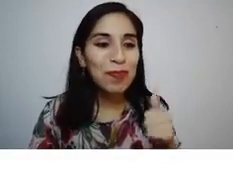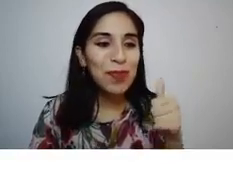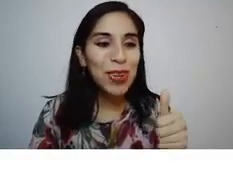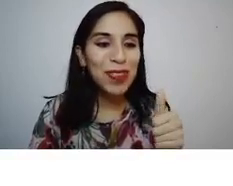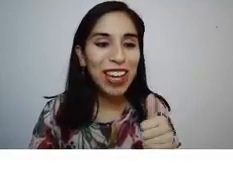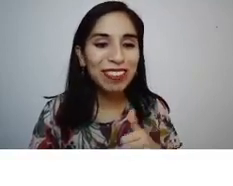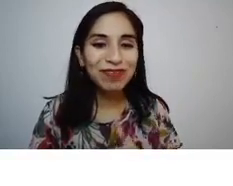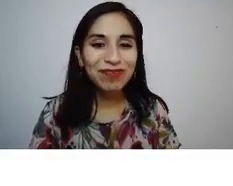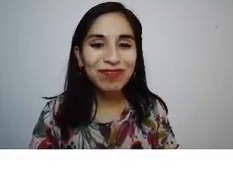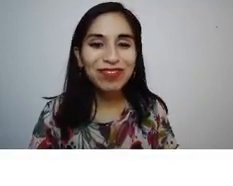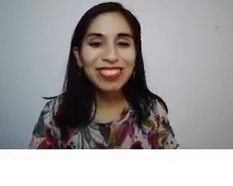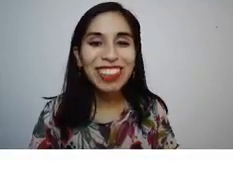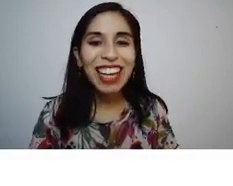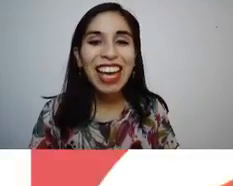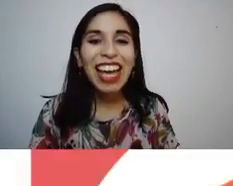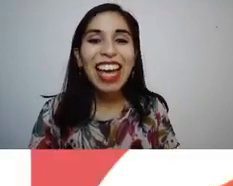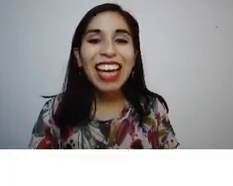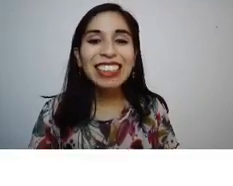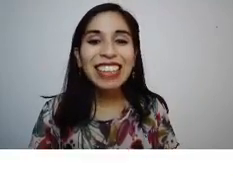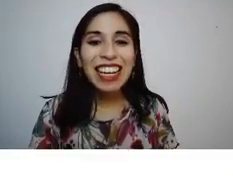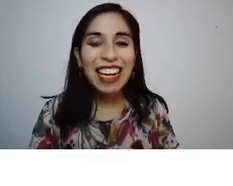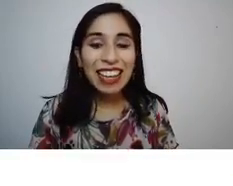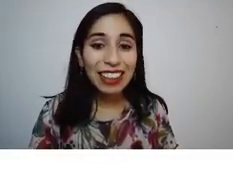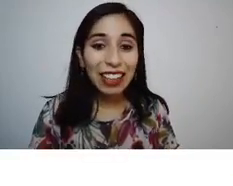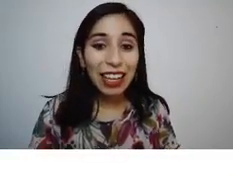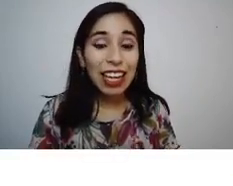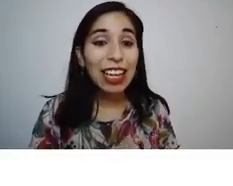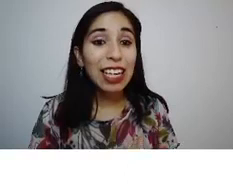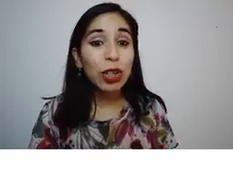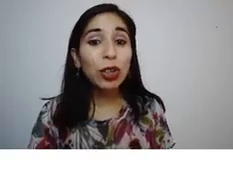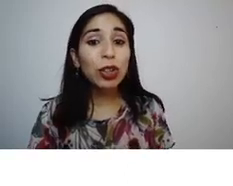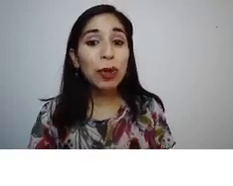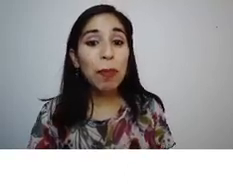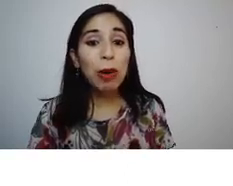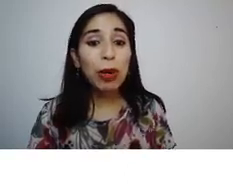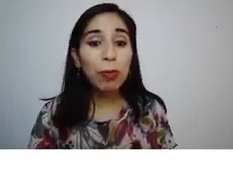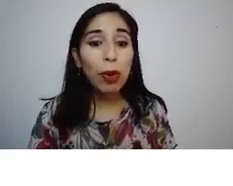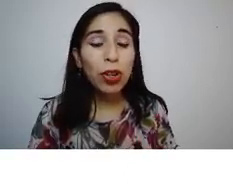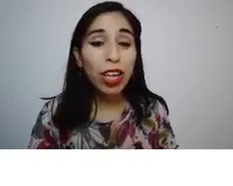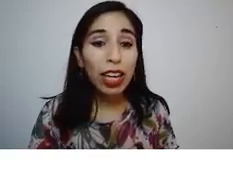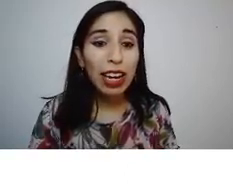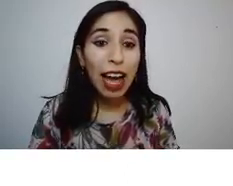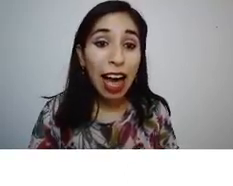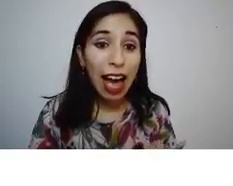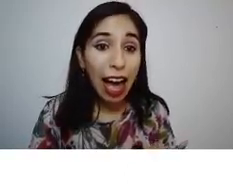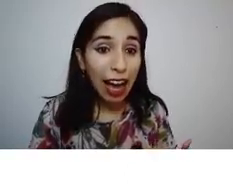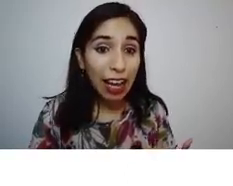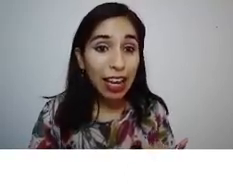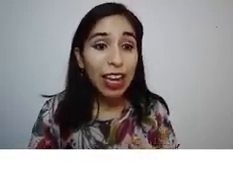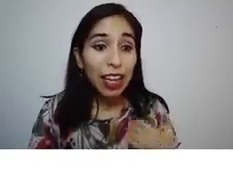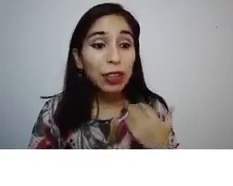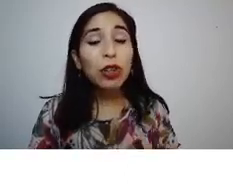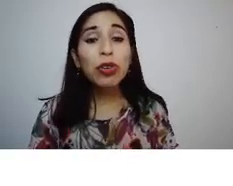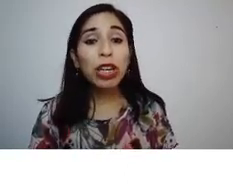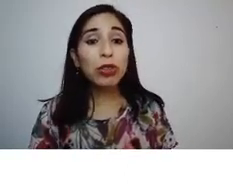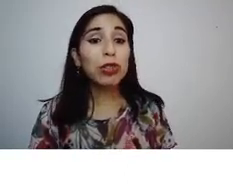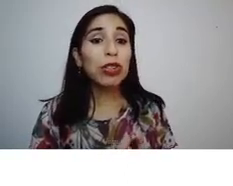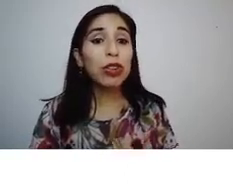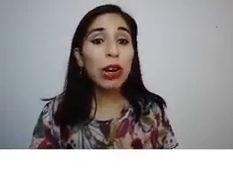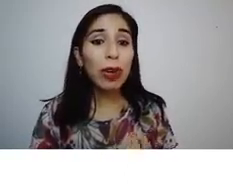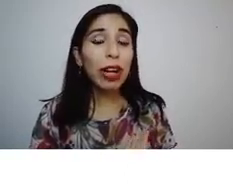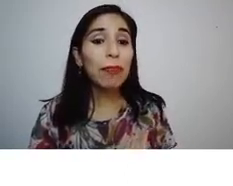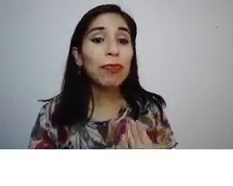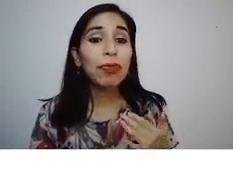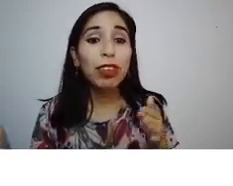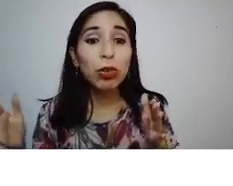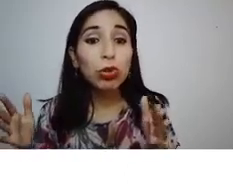muy bien excelente el icono de power point es la a en todo caso